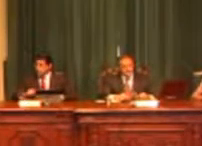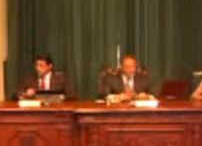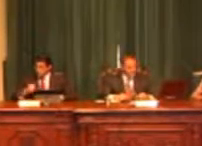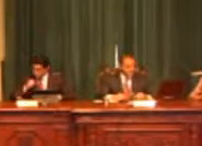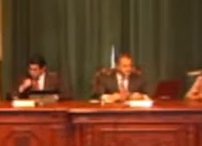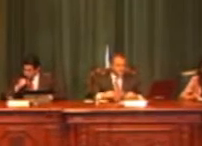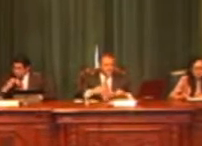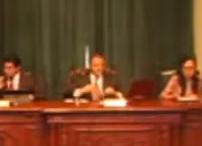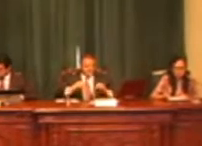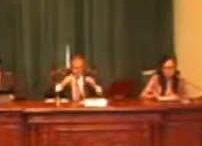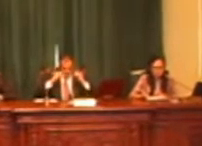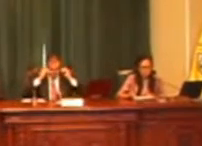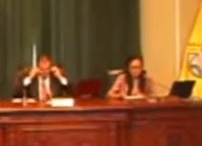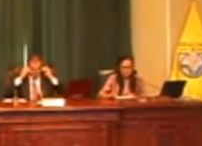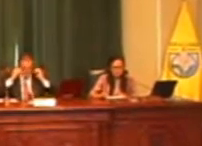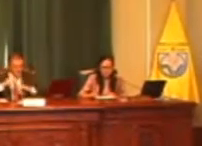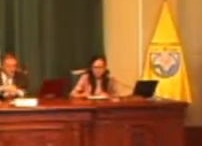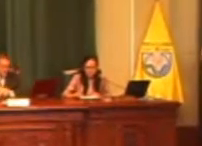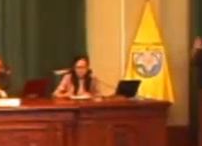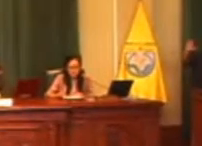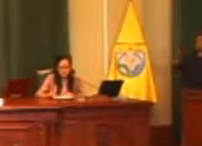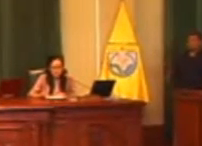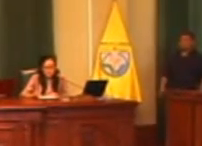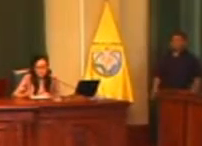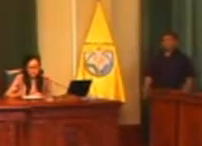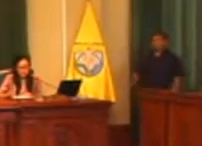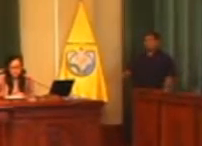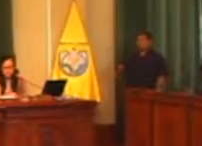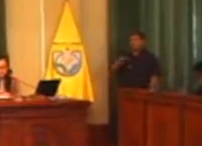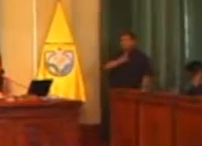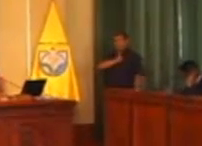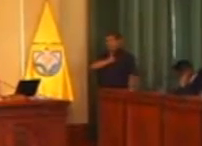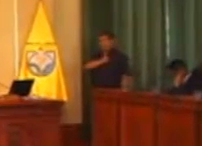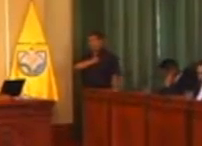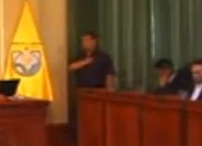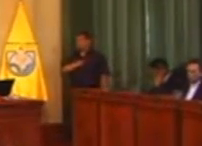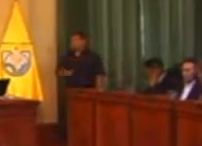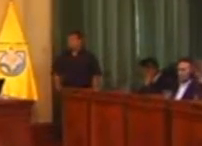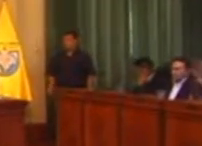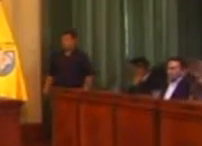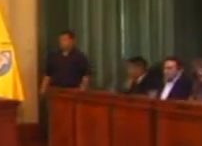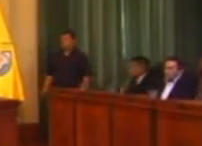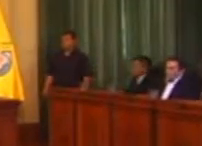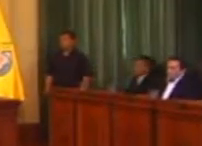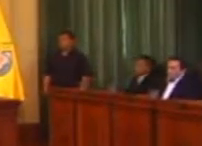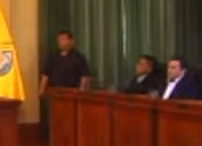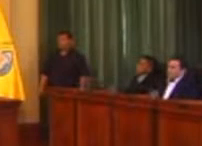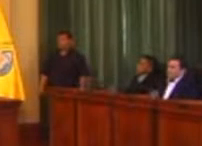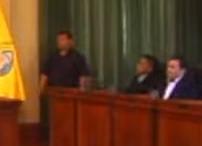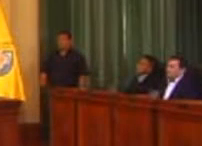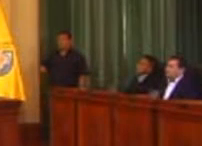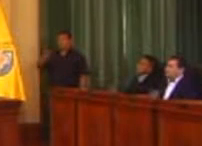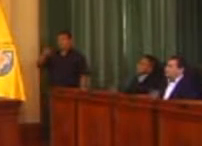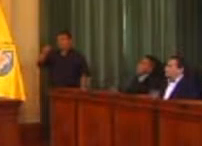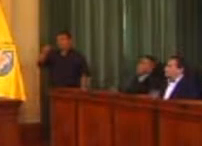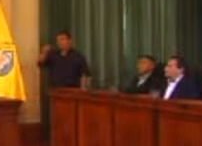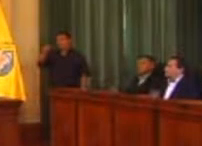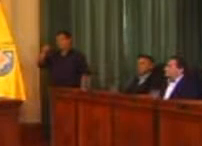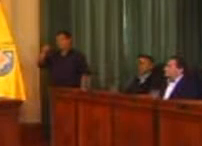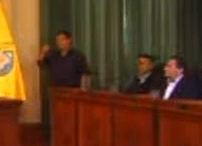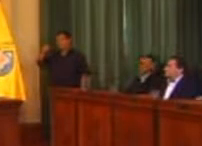Señora Patricia María del Río Jiménez de Olavide. Presente. Señora Susana Stilich Watson. Presente. Señorita